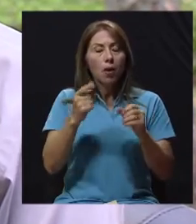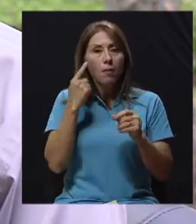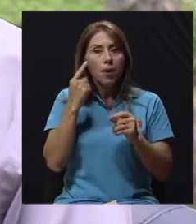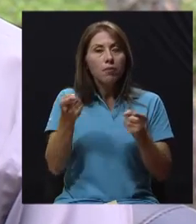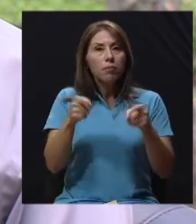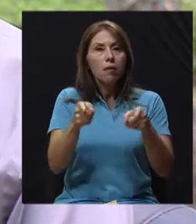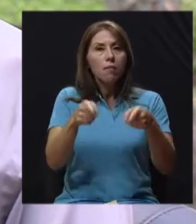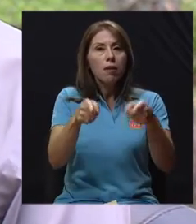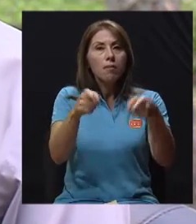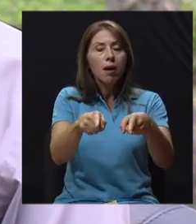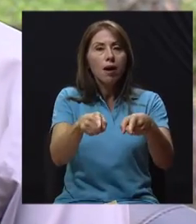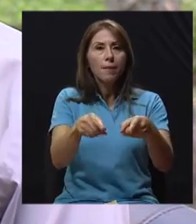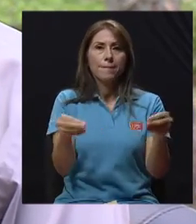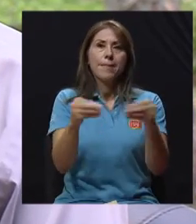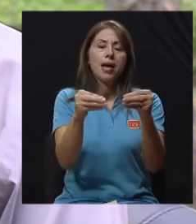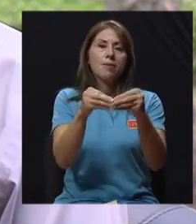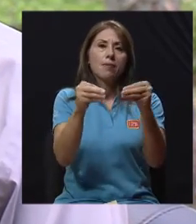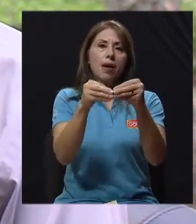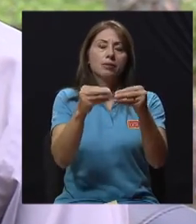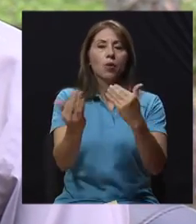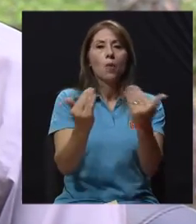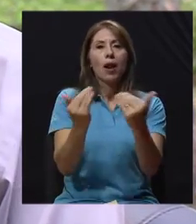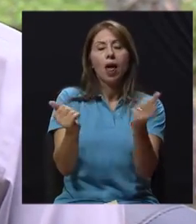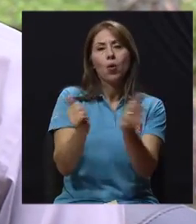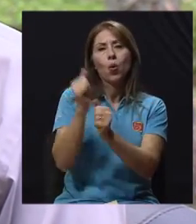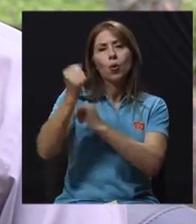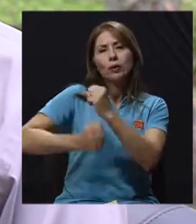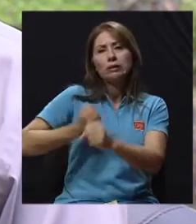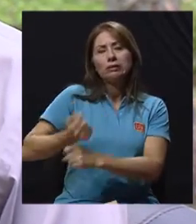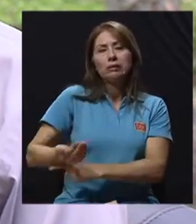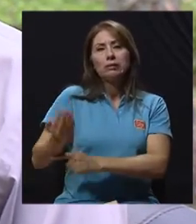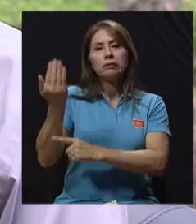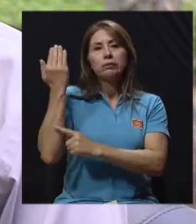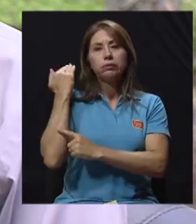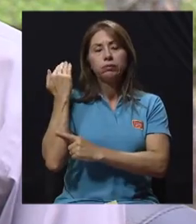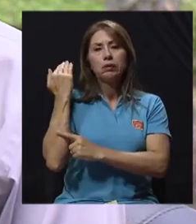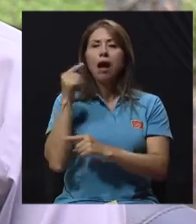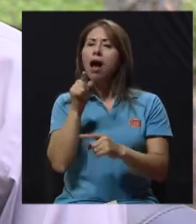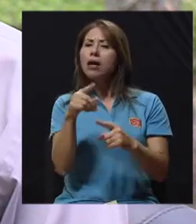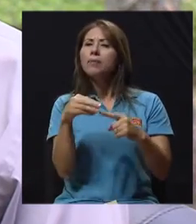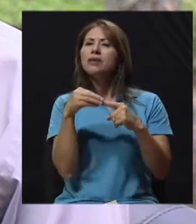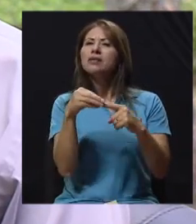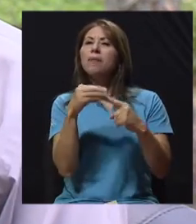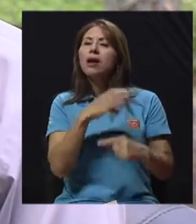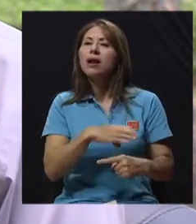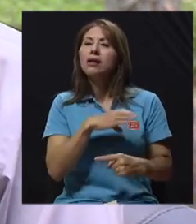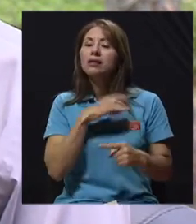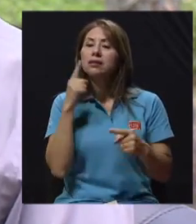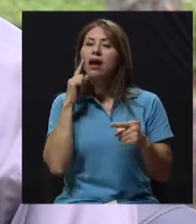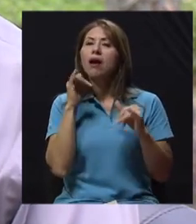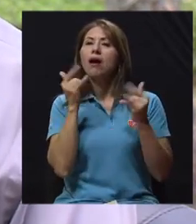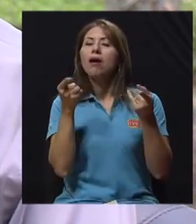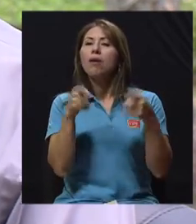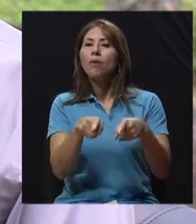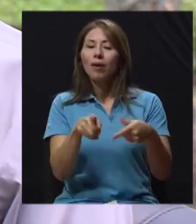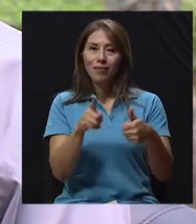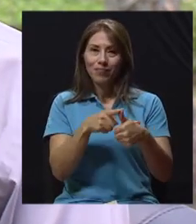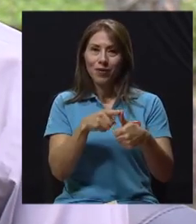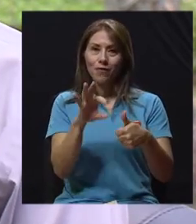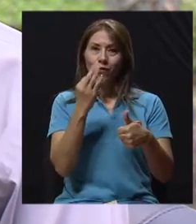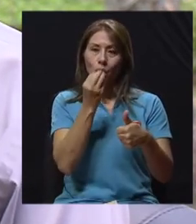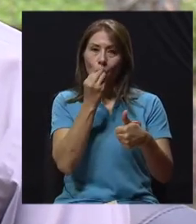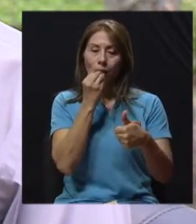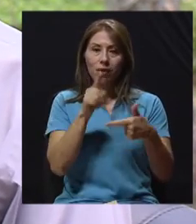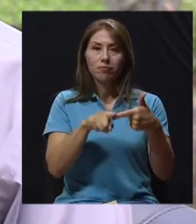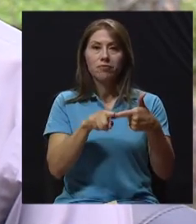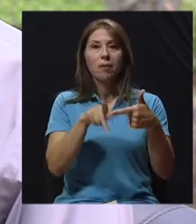puede ver comparado con otras épocas. Y el factor común o el factor que uno puede ver principal son dos cosas. Una es la dieta y otra es